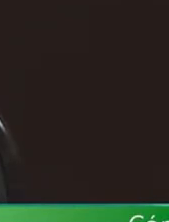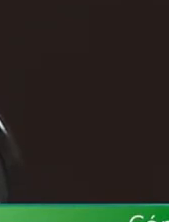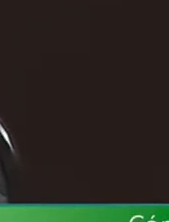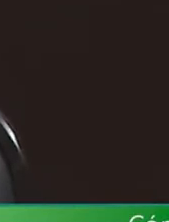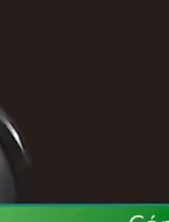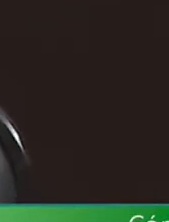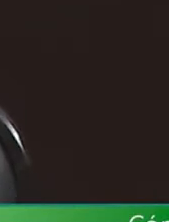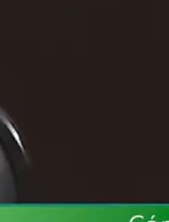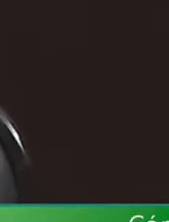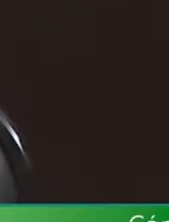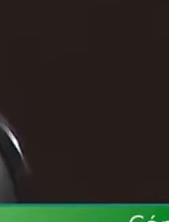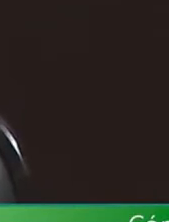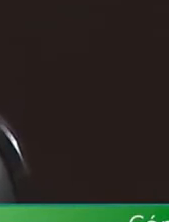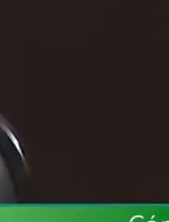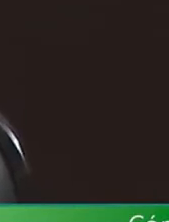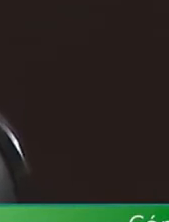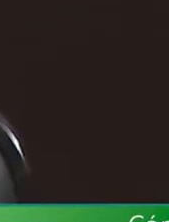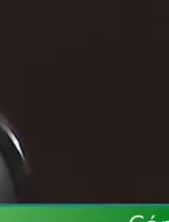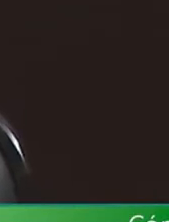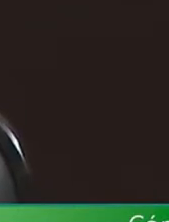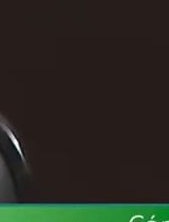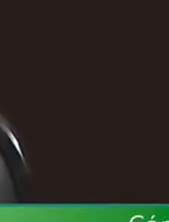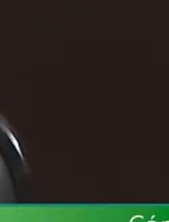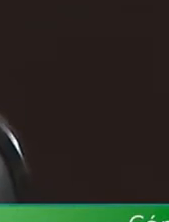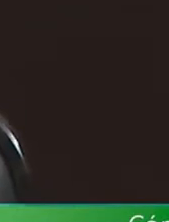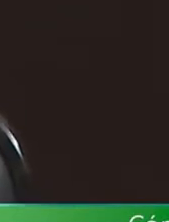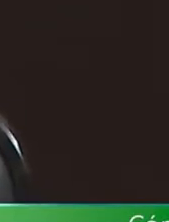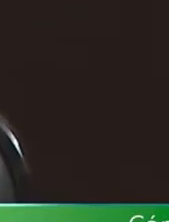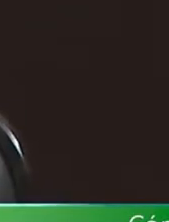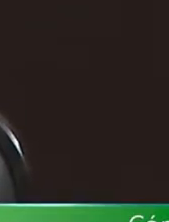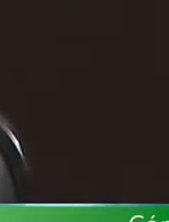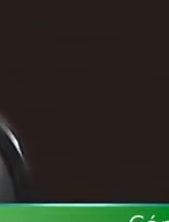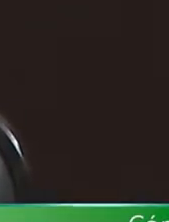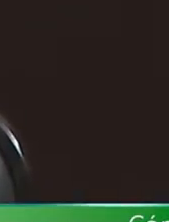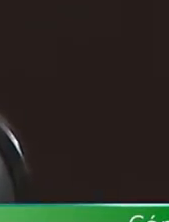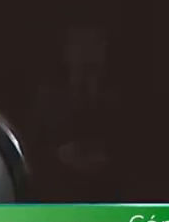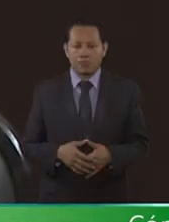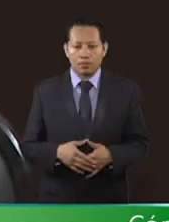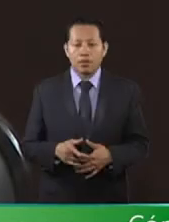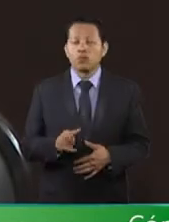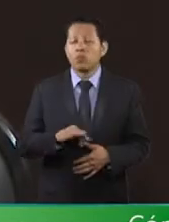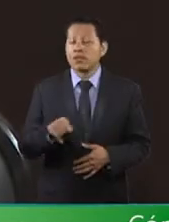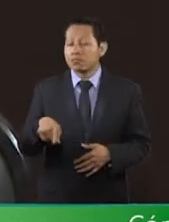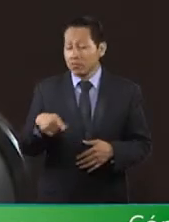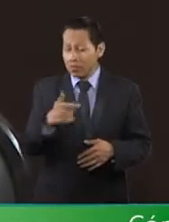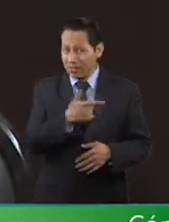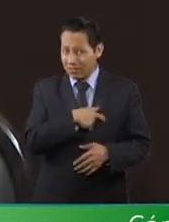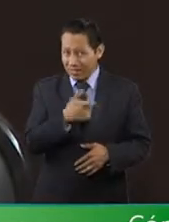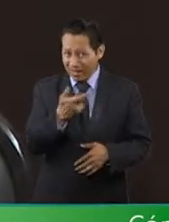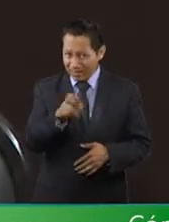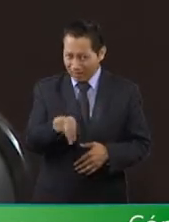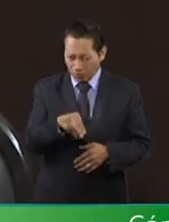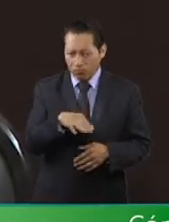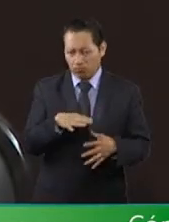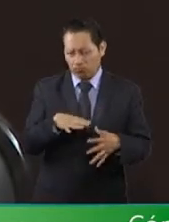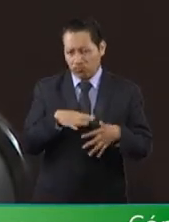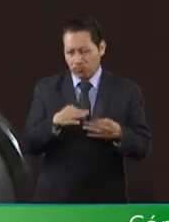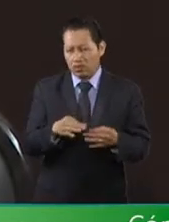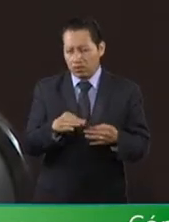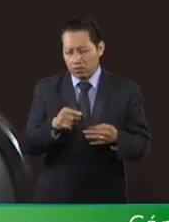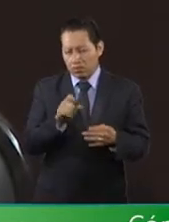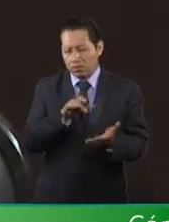cámara de diputados aprobó la creación de la guardia nacional nos vinieron a decir aquí y al senado de la